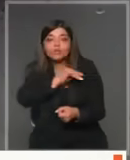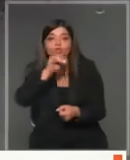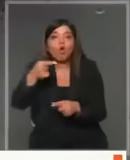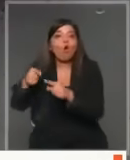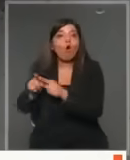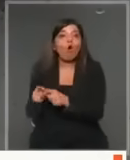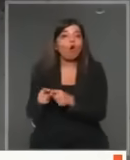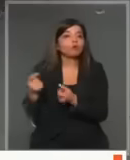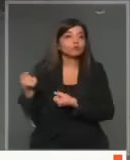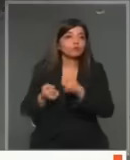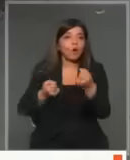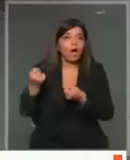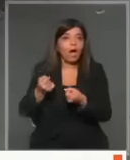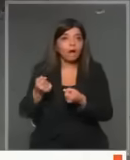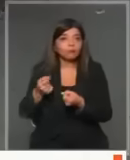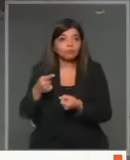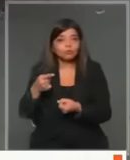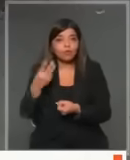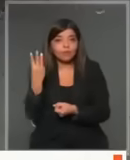sujetos.